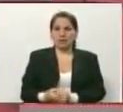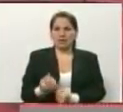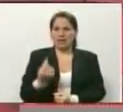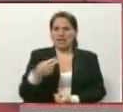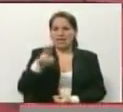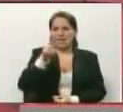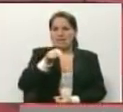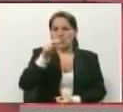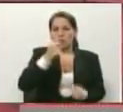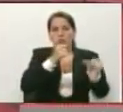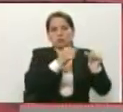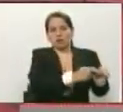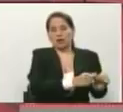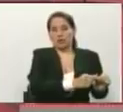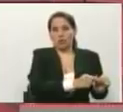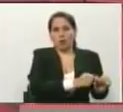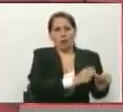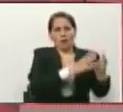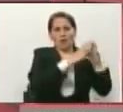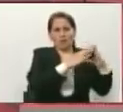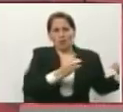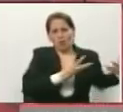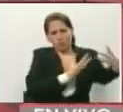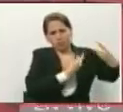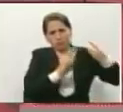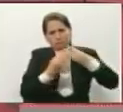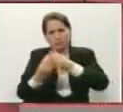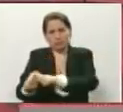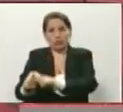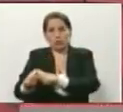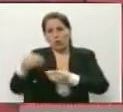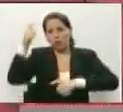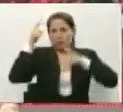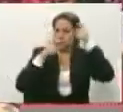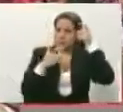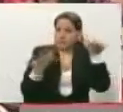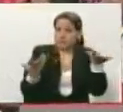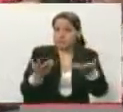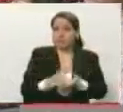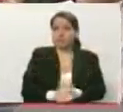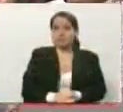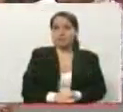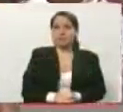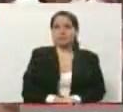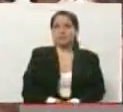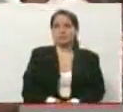quedó. Ni uno solo se quedó.